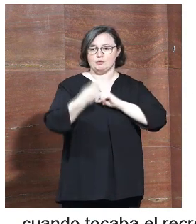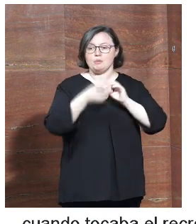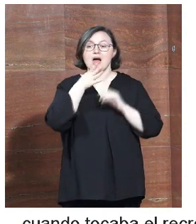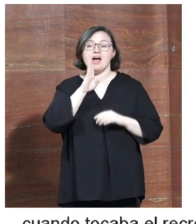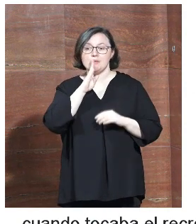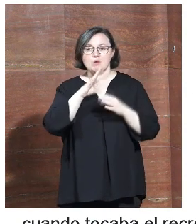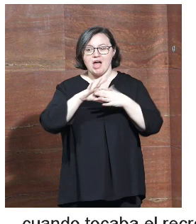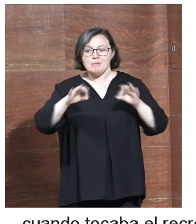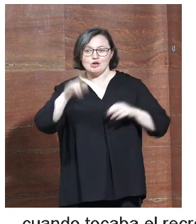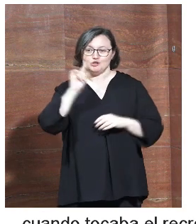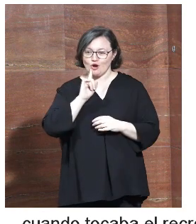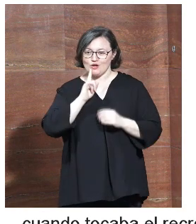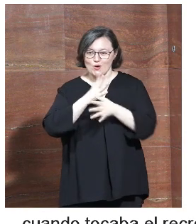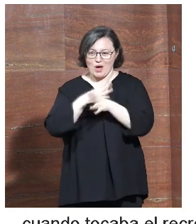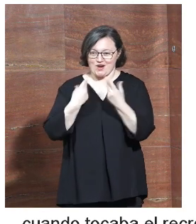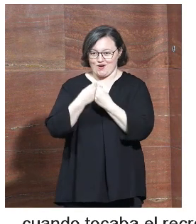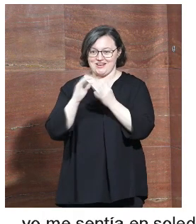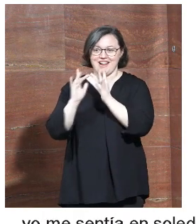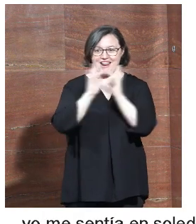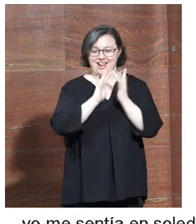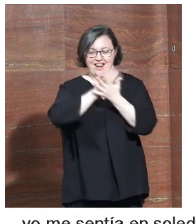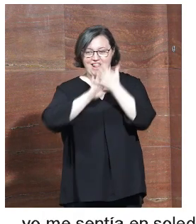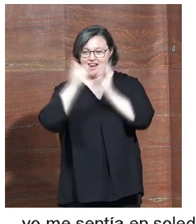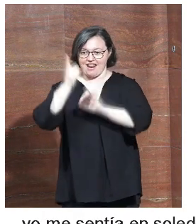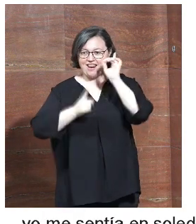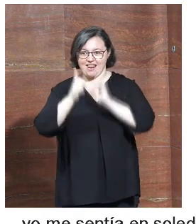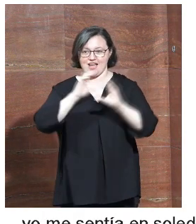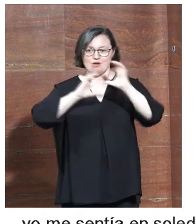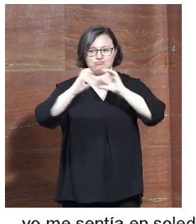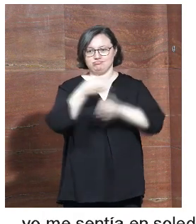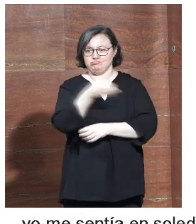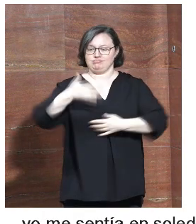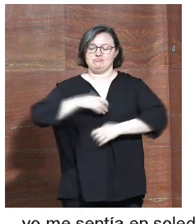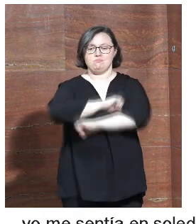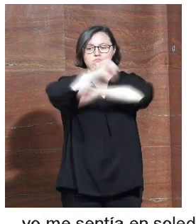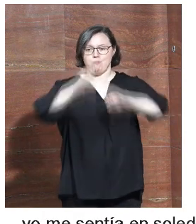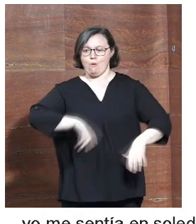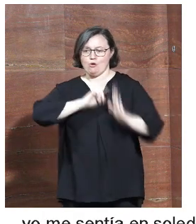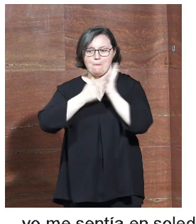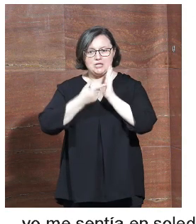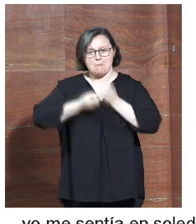mis amigos sordos a jugar y ahí sí me podía comunicar de una manera plena y completa.